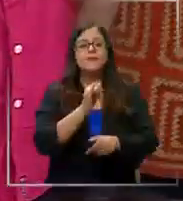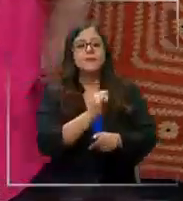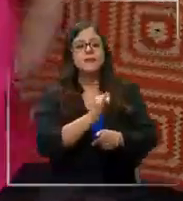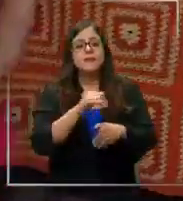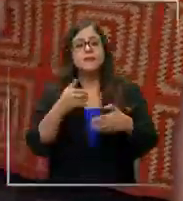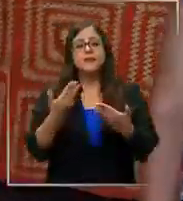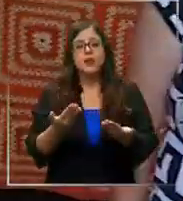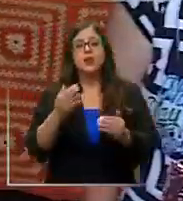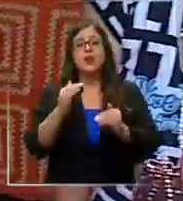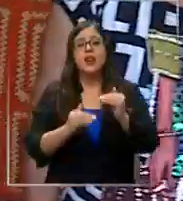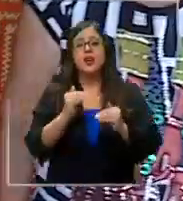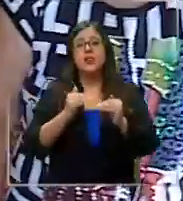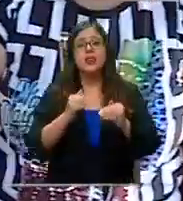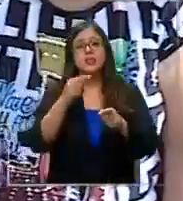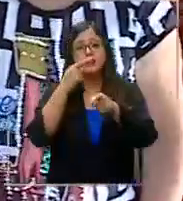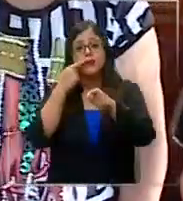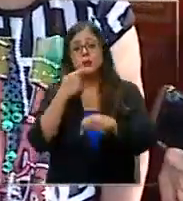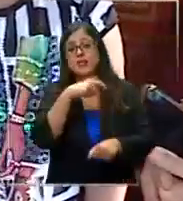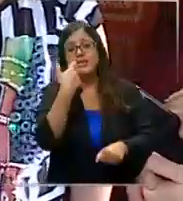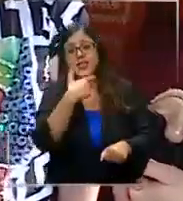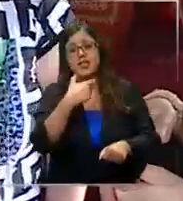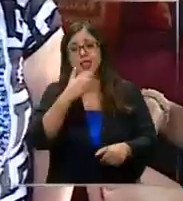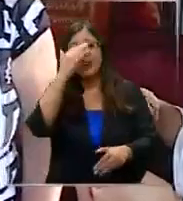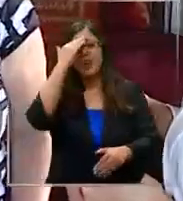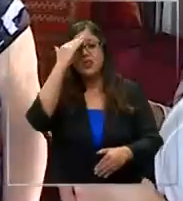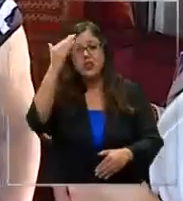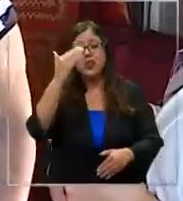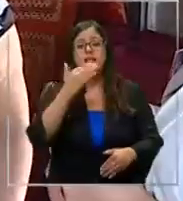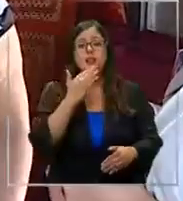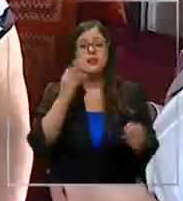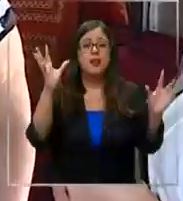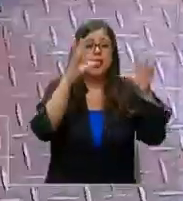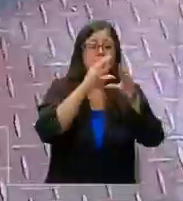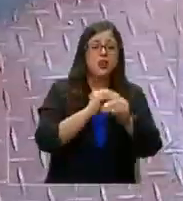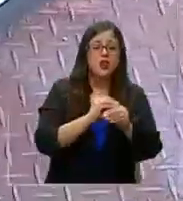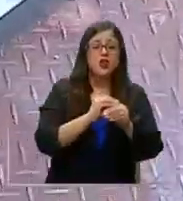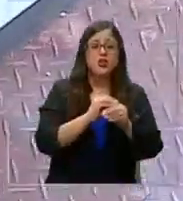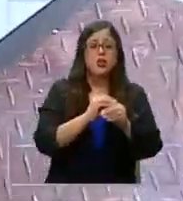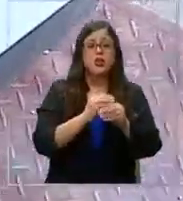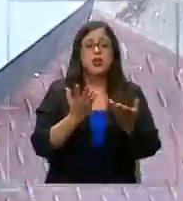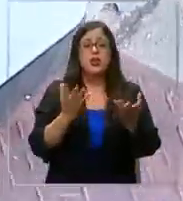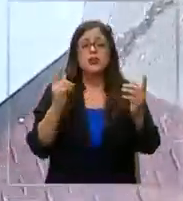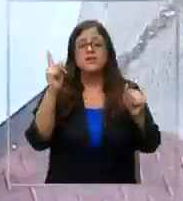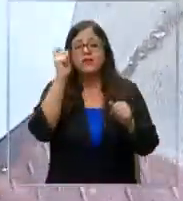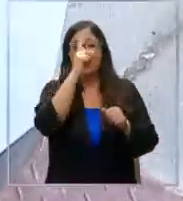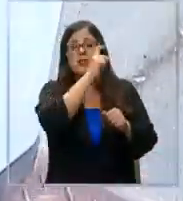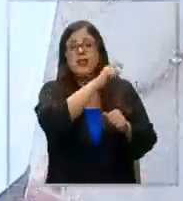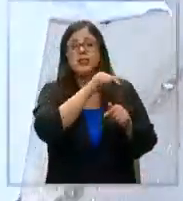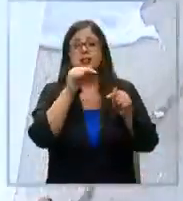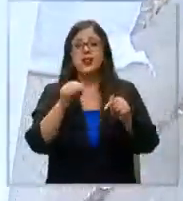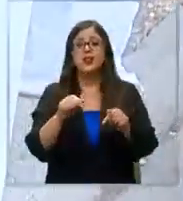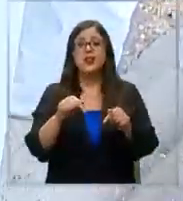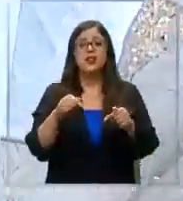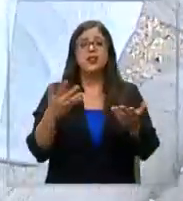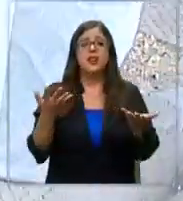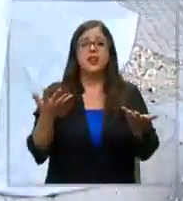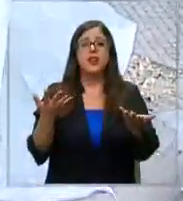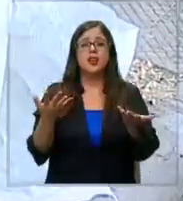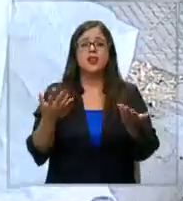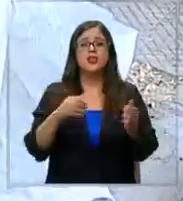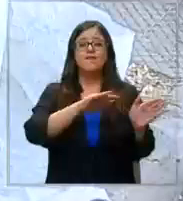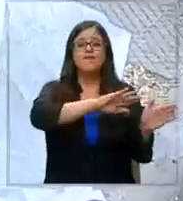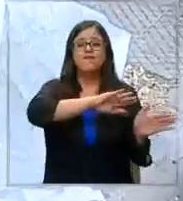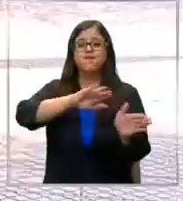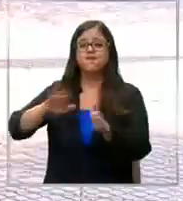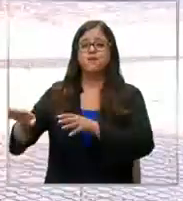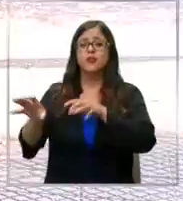pese a que a ratos se lo toma con humor, los días y sobre todo las noches han sido complicadas. Tuvieron que dejar atrás parte de sus